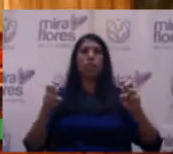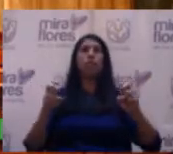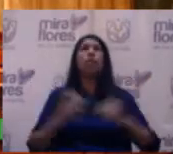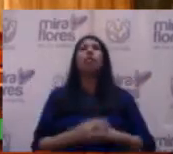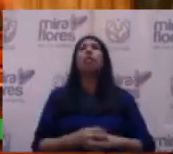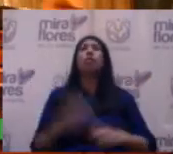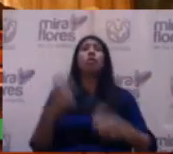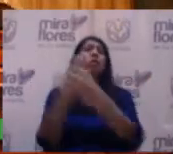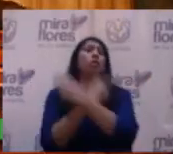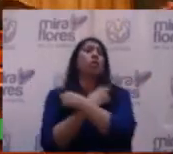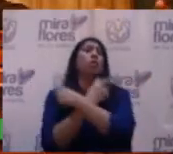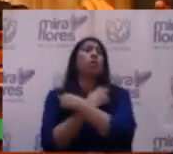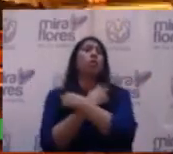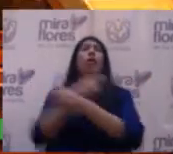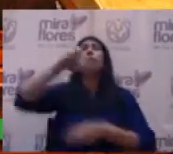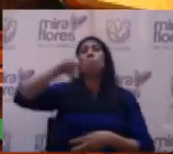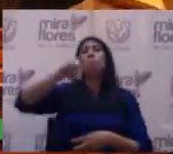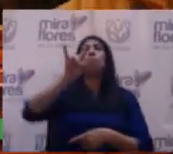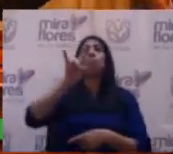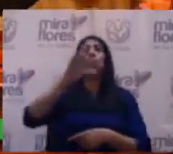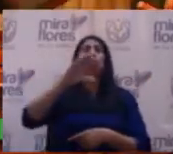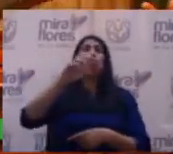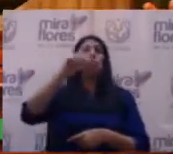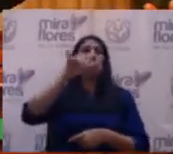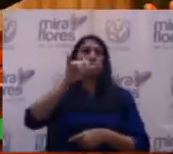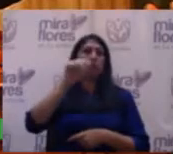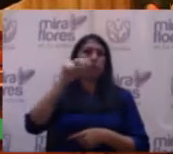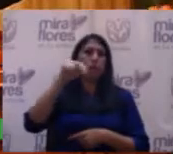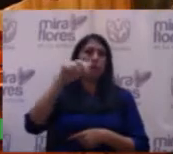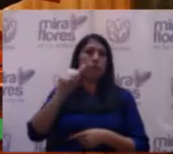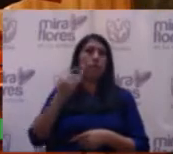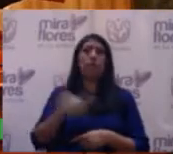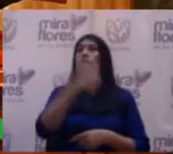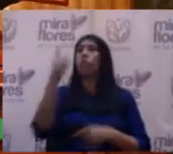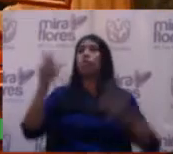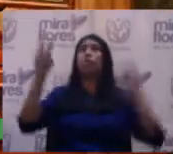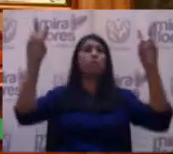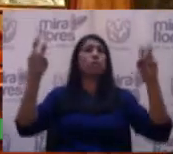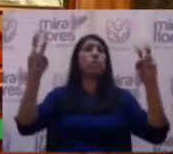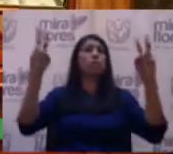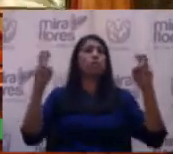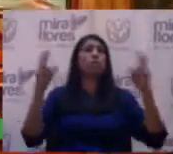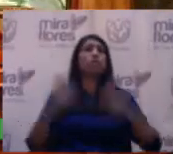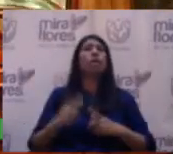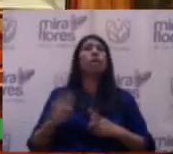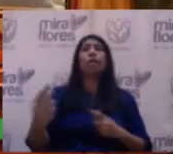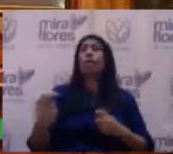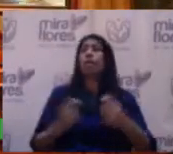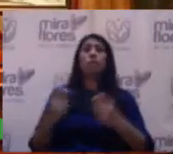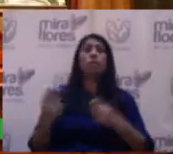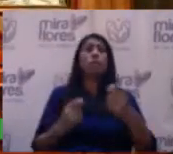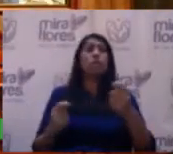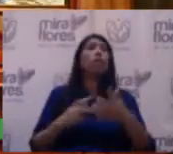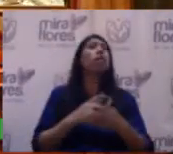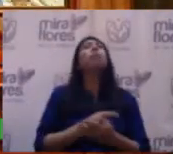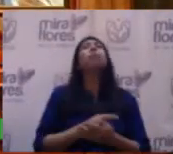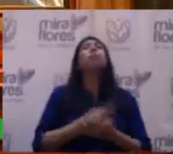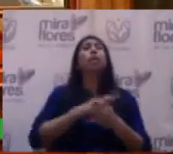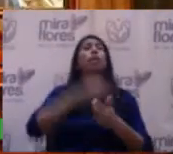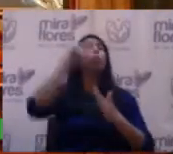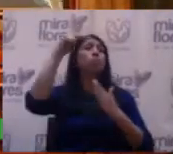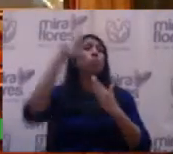puyana y el otro que está referido a lo que es el tema del manejo de nuestro programa de reciclaje que se llama